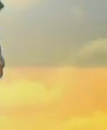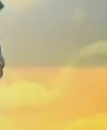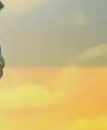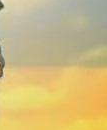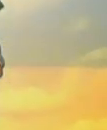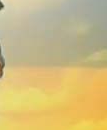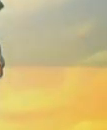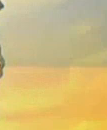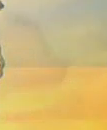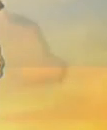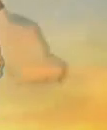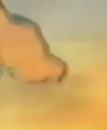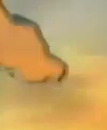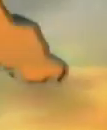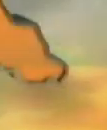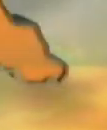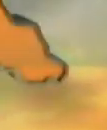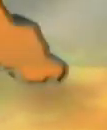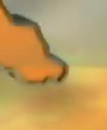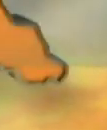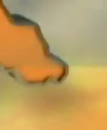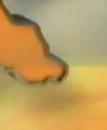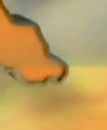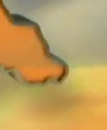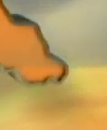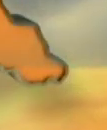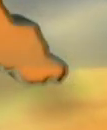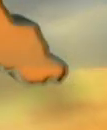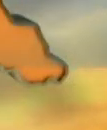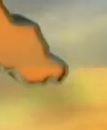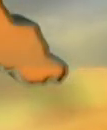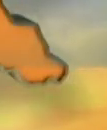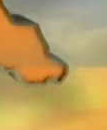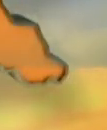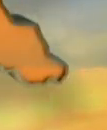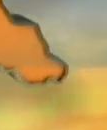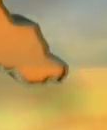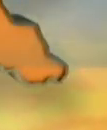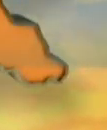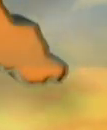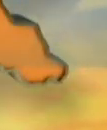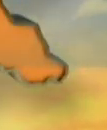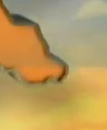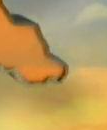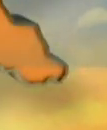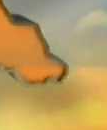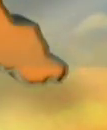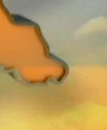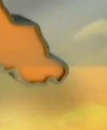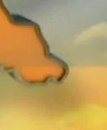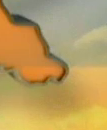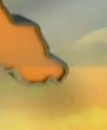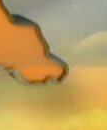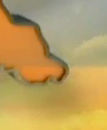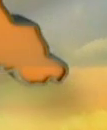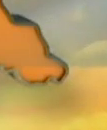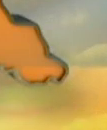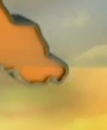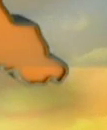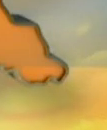que se desarrolle alguna lluvia, pero sería más para lo que son zonas montañosas. Para Cochabamba, ese día soleado, una